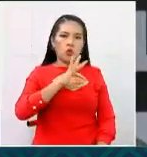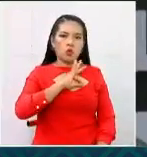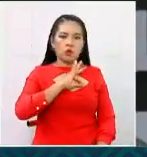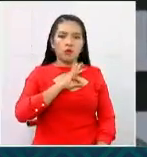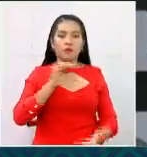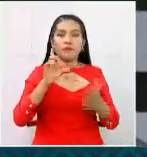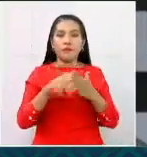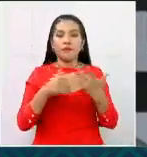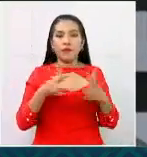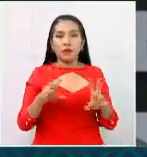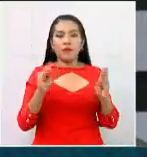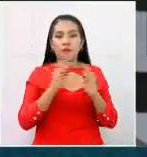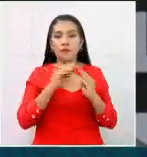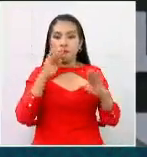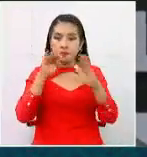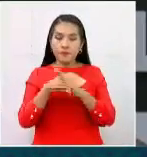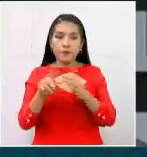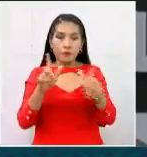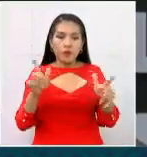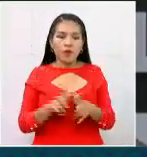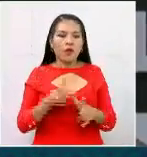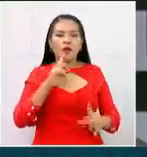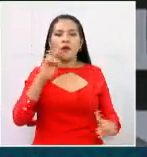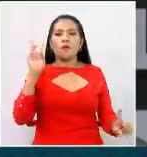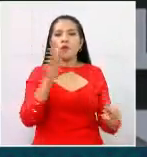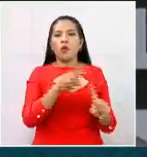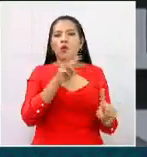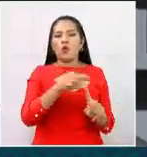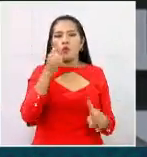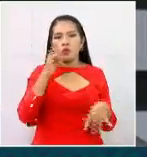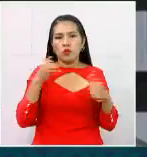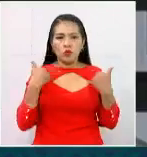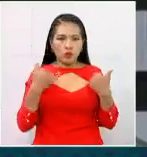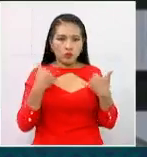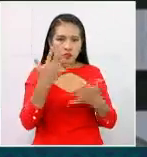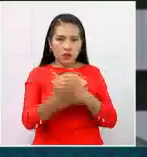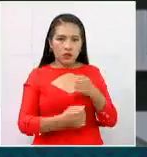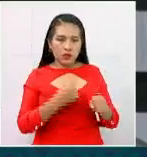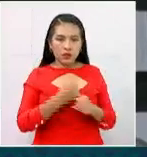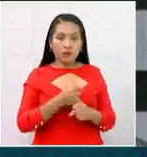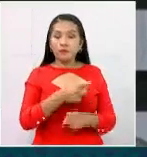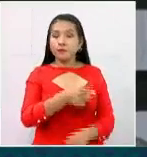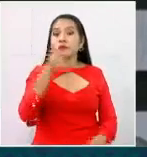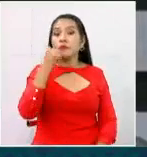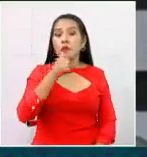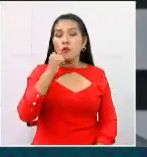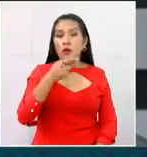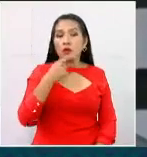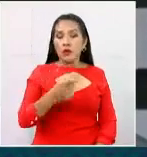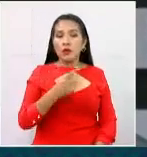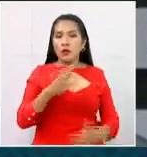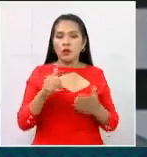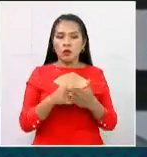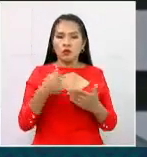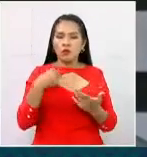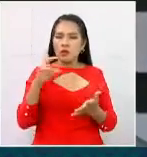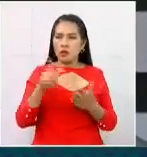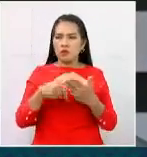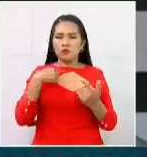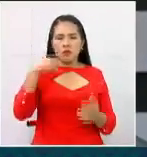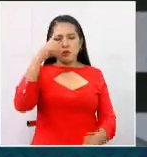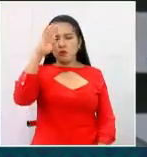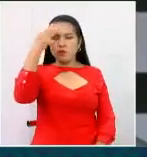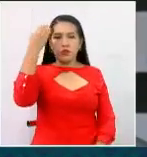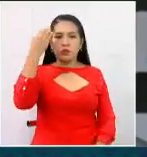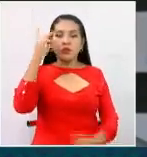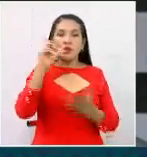para proceder supuestamente a abusar de ella. La misma manifiesta en su declaración de que habría perdido el conocimiento y que en